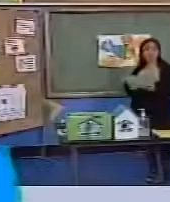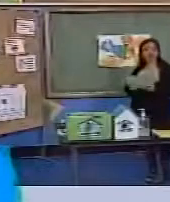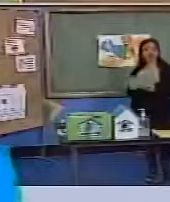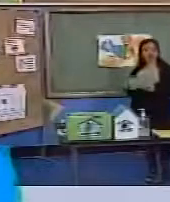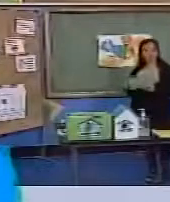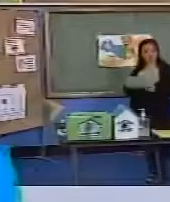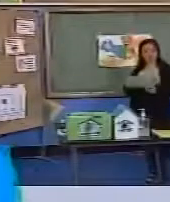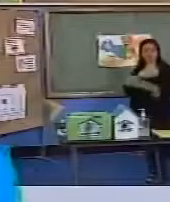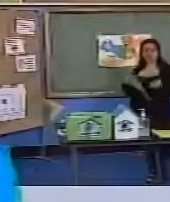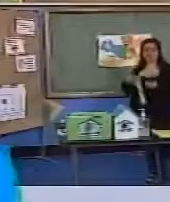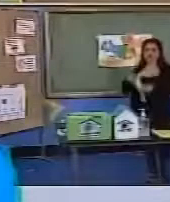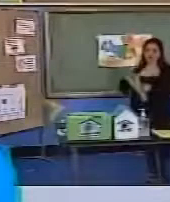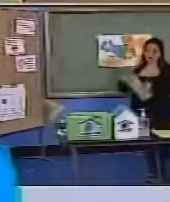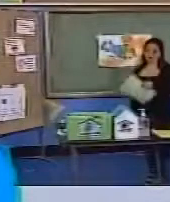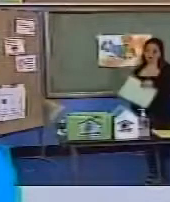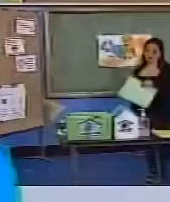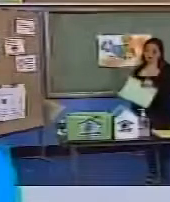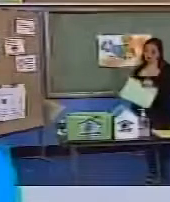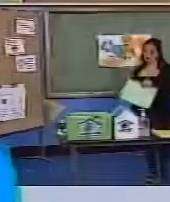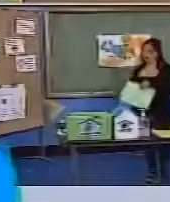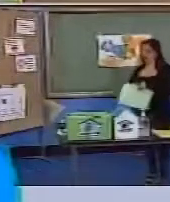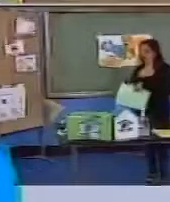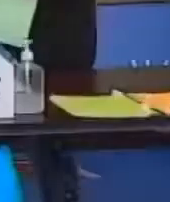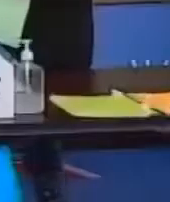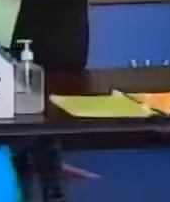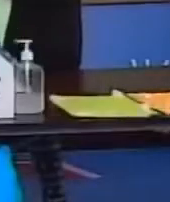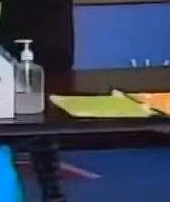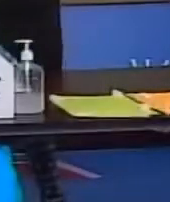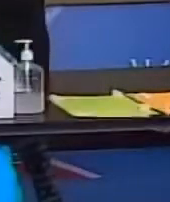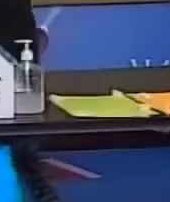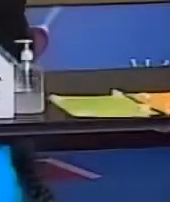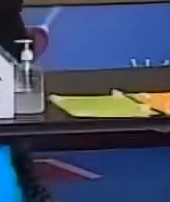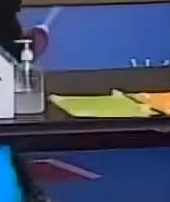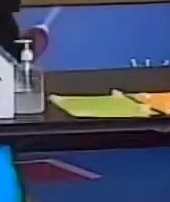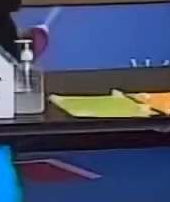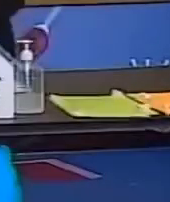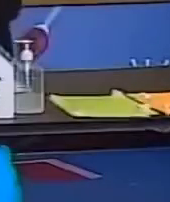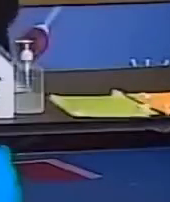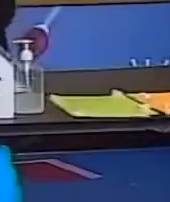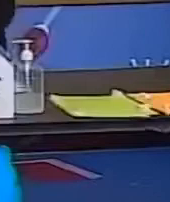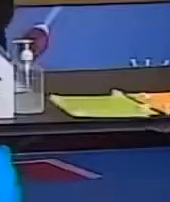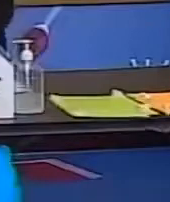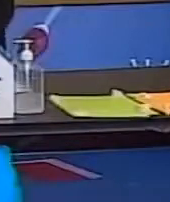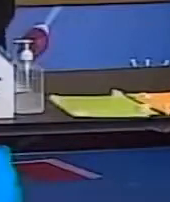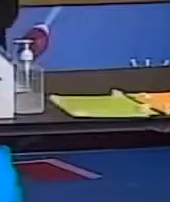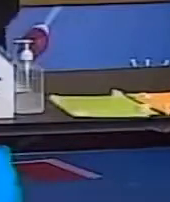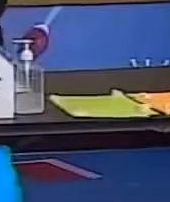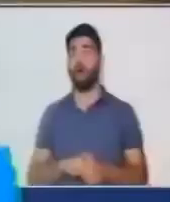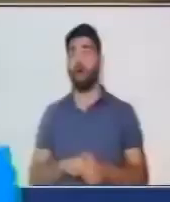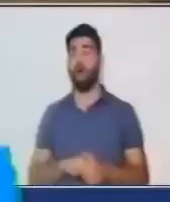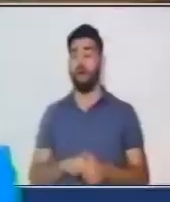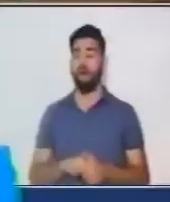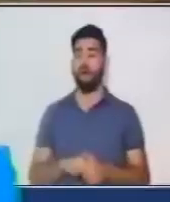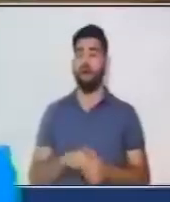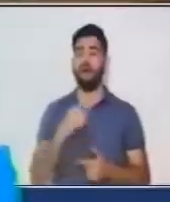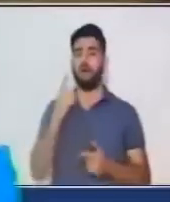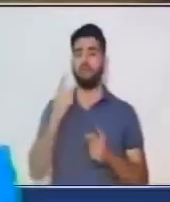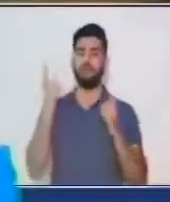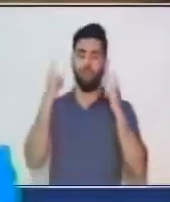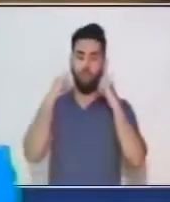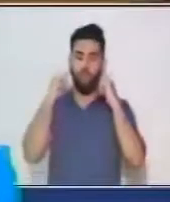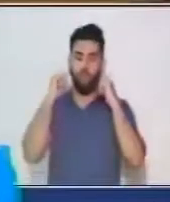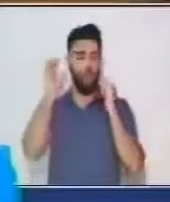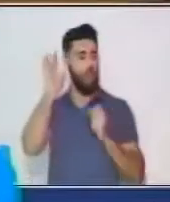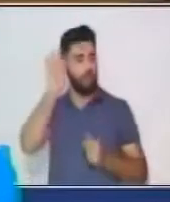y no entiende nada. Muy bien. Las orejas, y en especial los oídos, que son